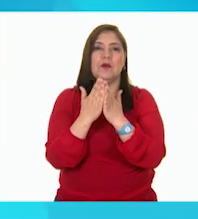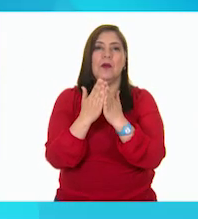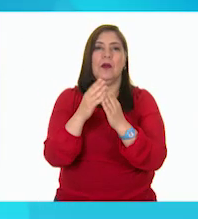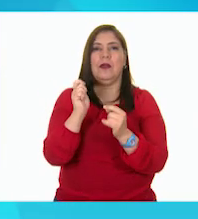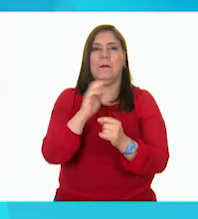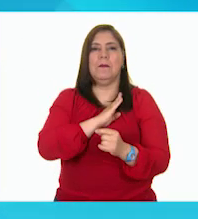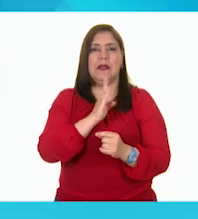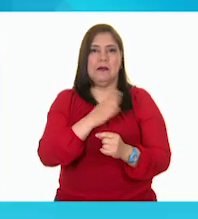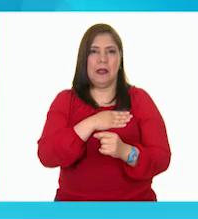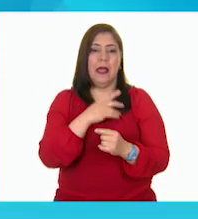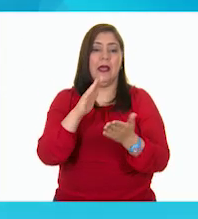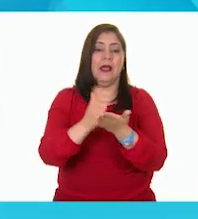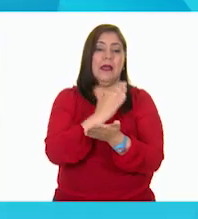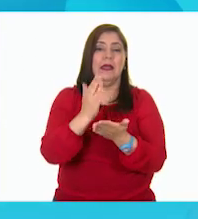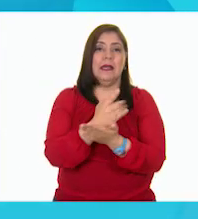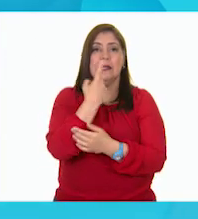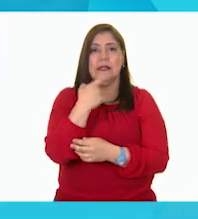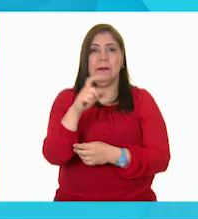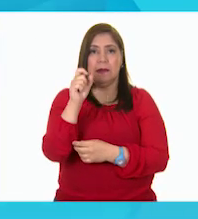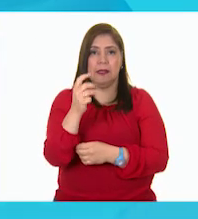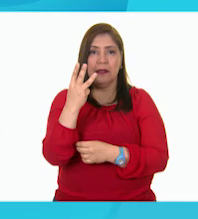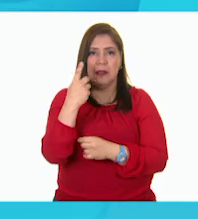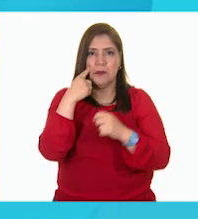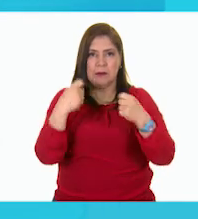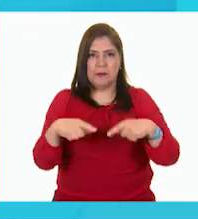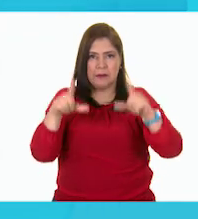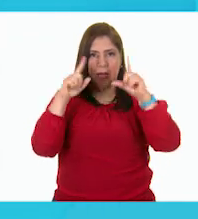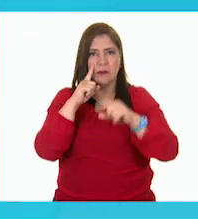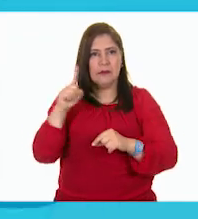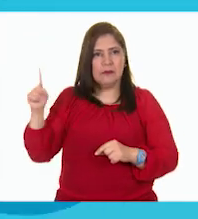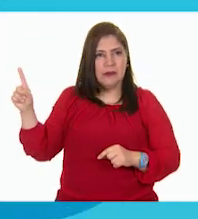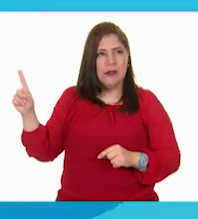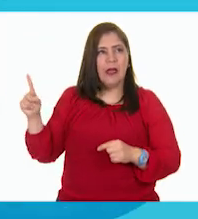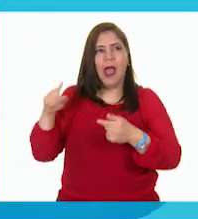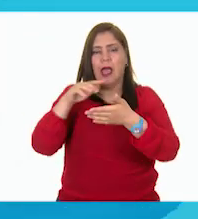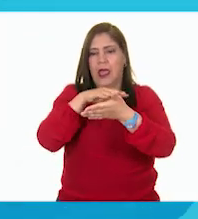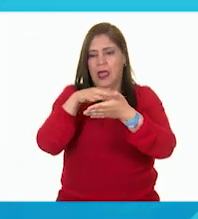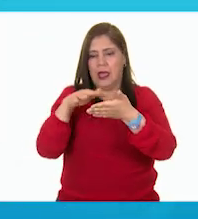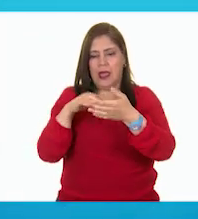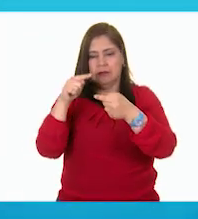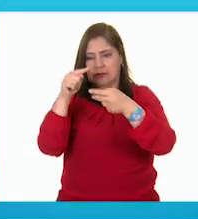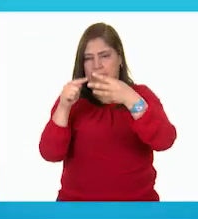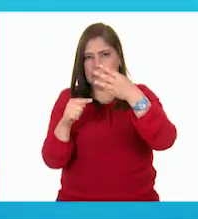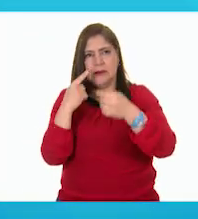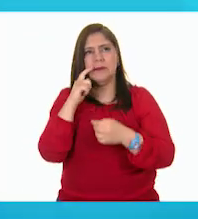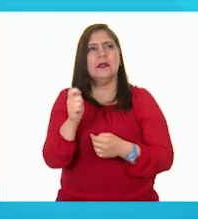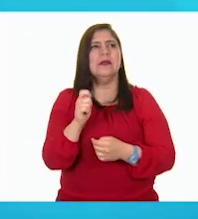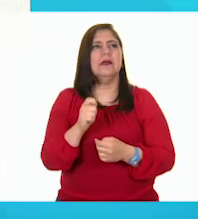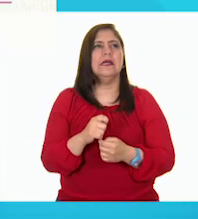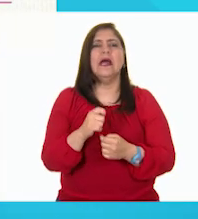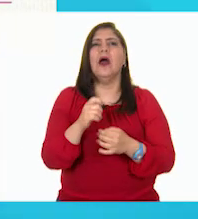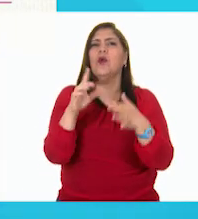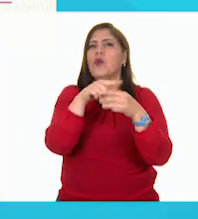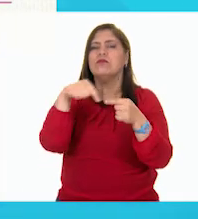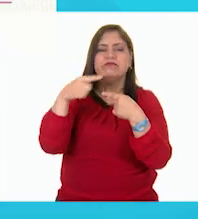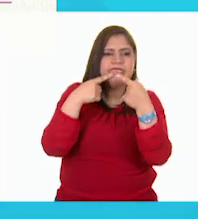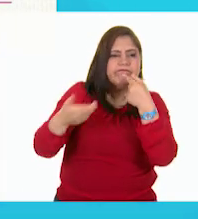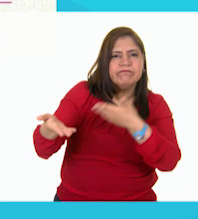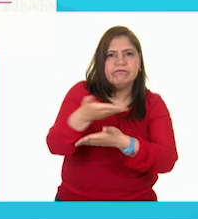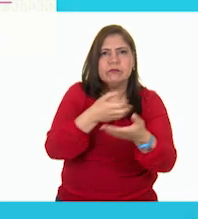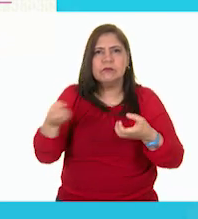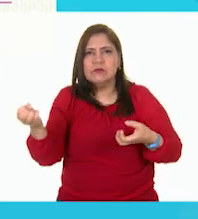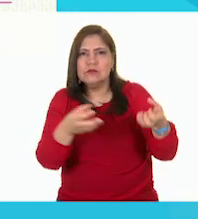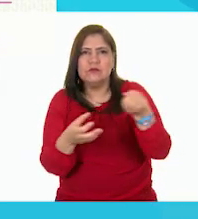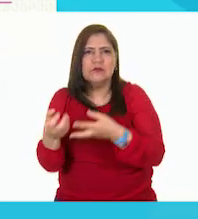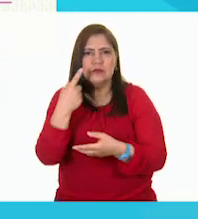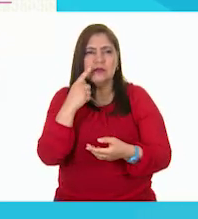página 123. Entonces, ¿vamos a verlas en pantalla? Vamos a leer el apartado que dice comenten. Vamos con las